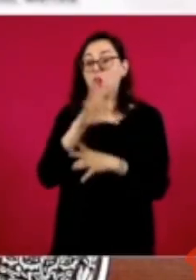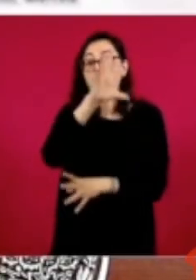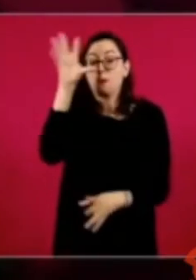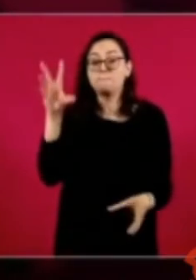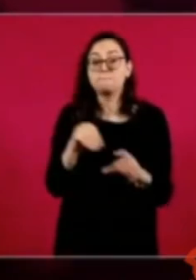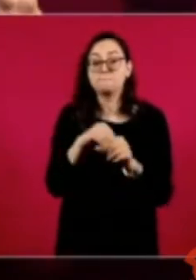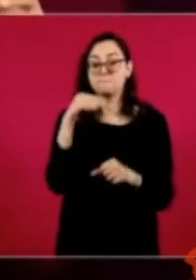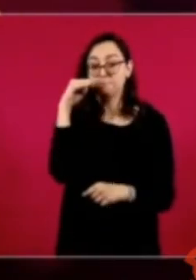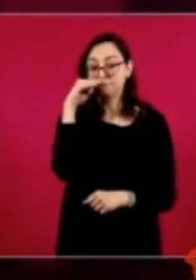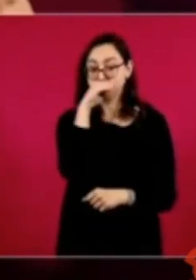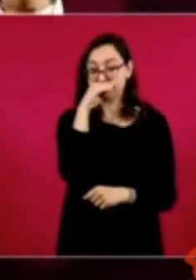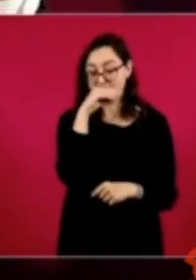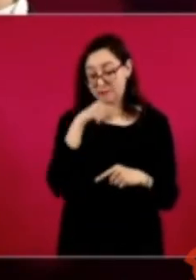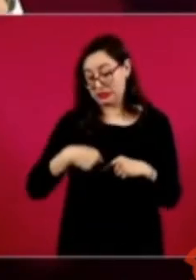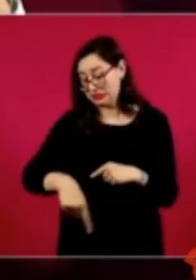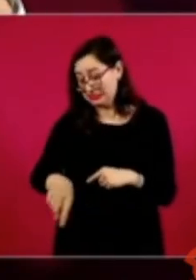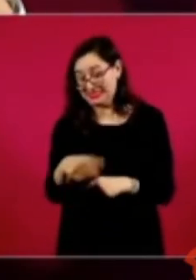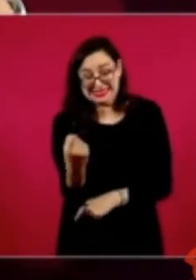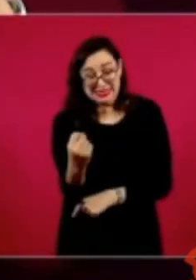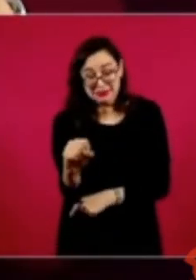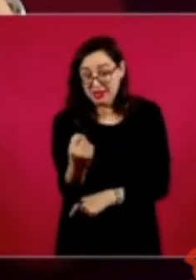Eso para septiembre.